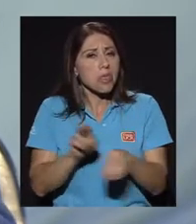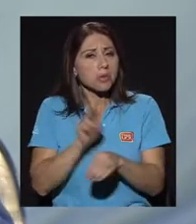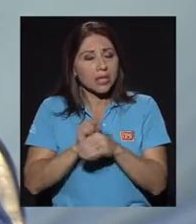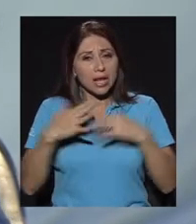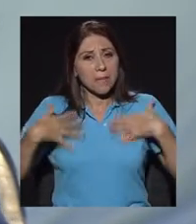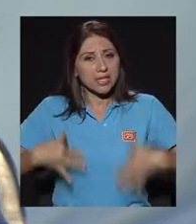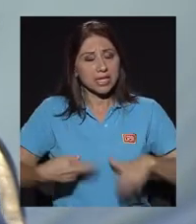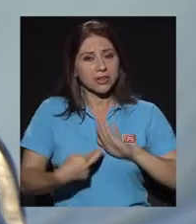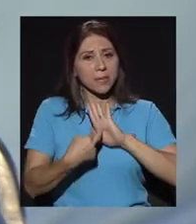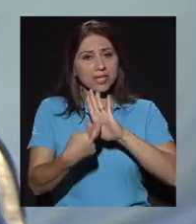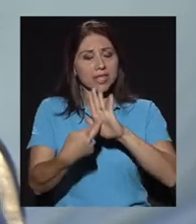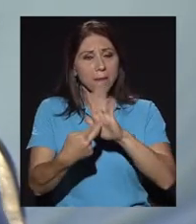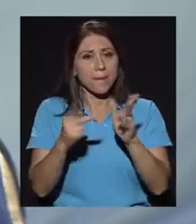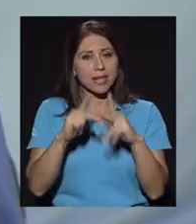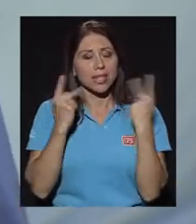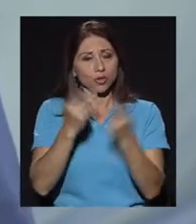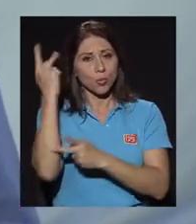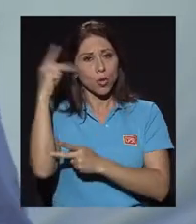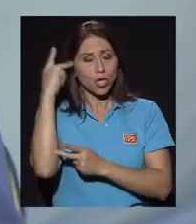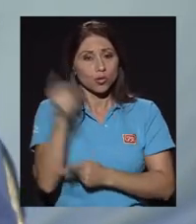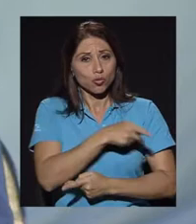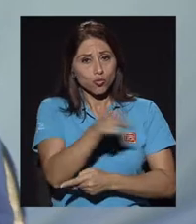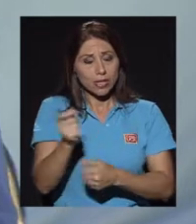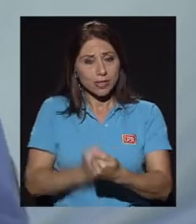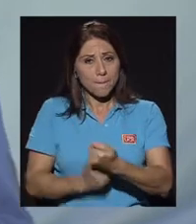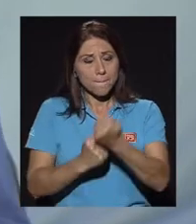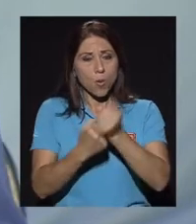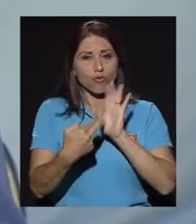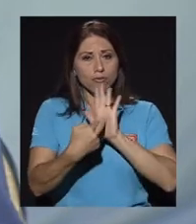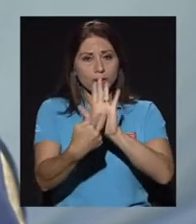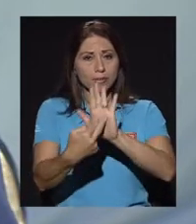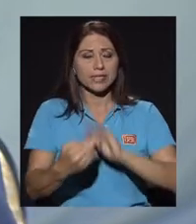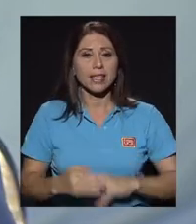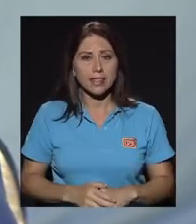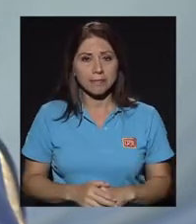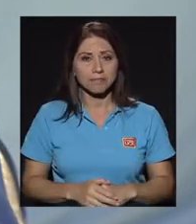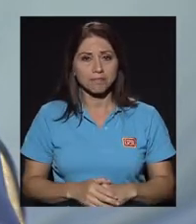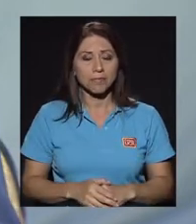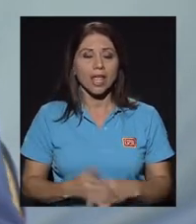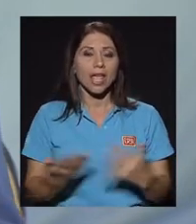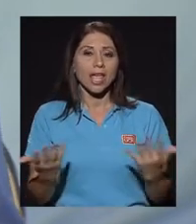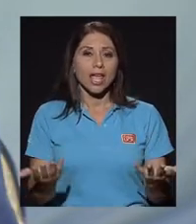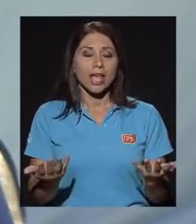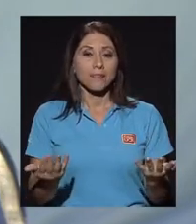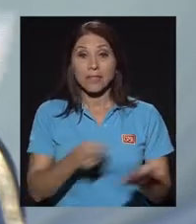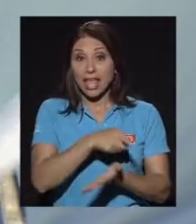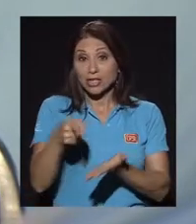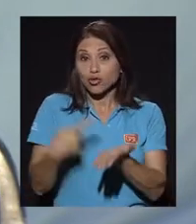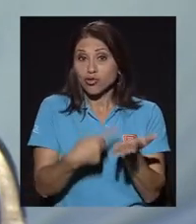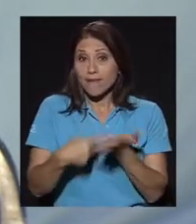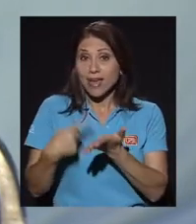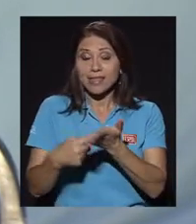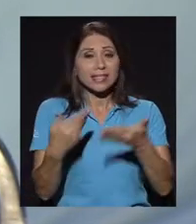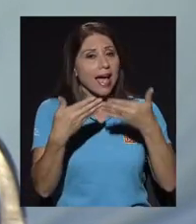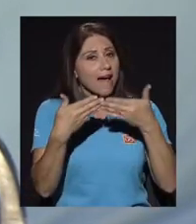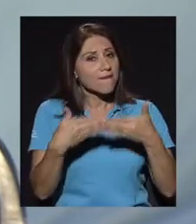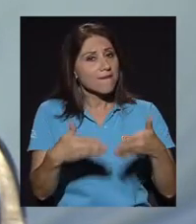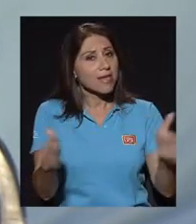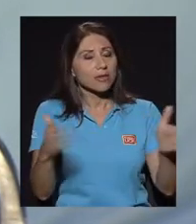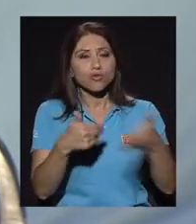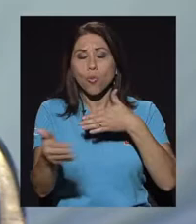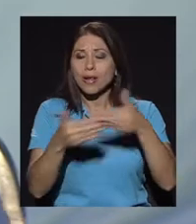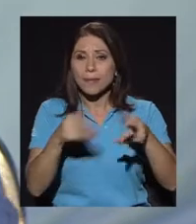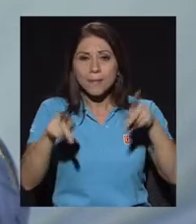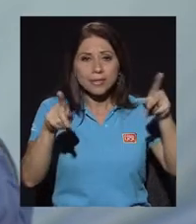representan, digamos, a los partidos políticos a los cuales ustedes representan. Serán, estos debates son abiertos a